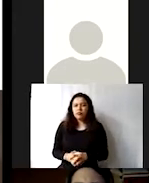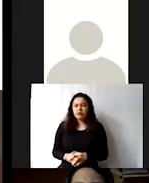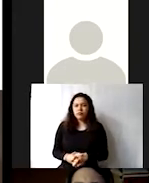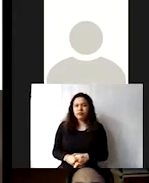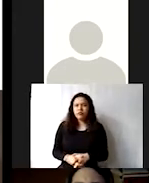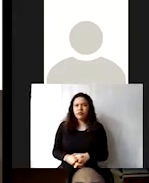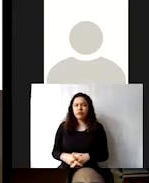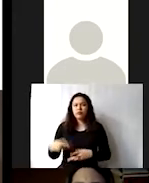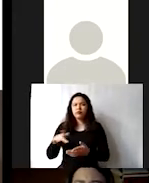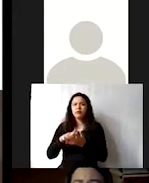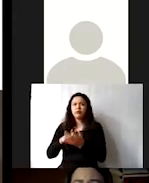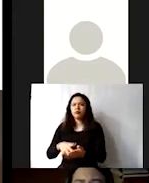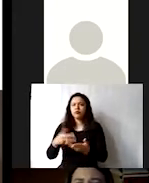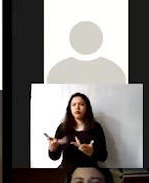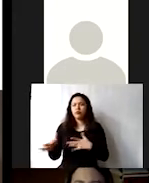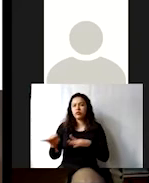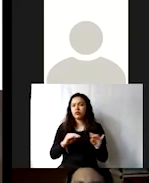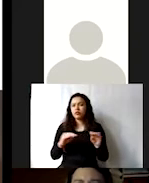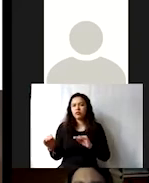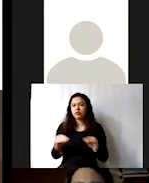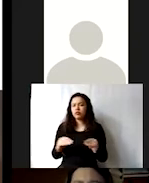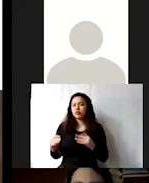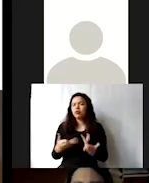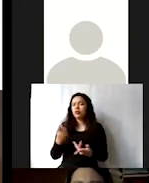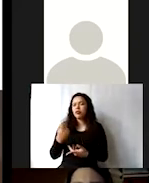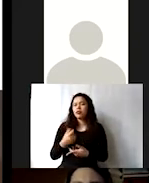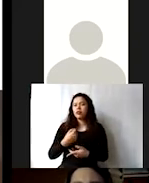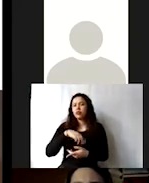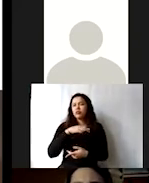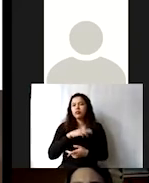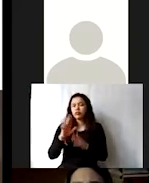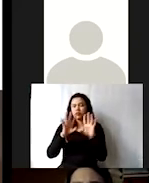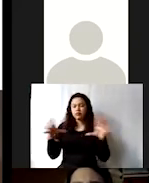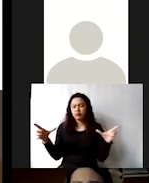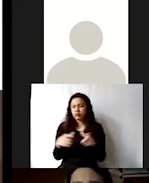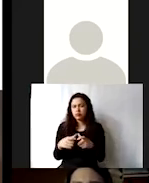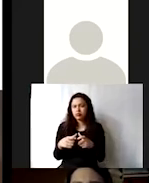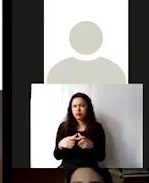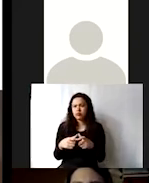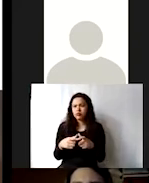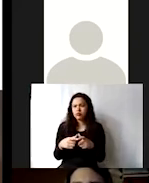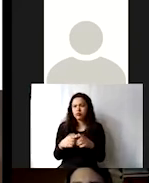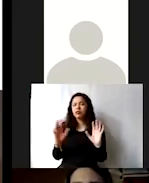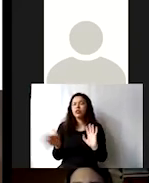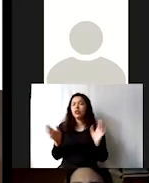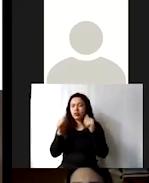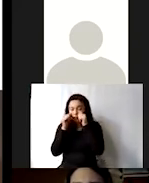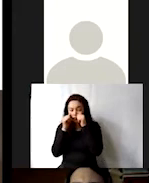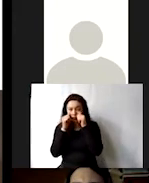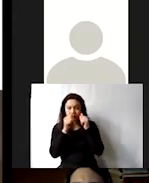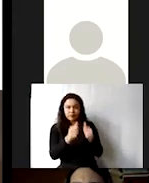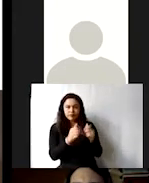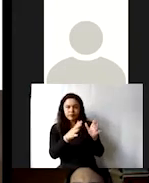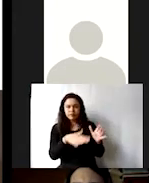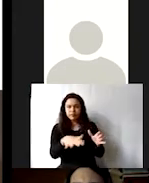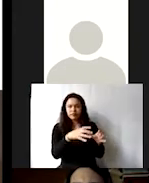apoyo en ese cumplimiento pequeño de lo que es nuestro universo, pero que ya está enfocando hacia lo que es